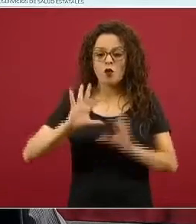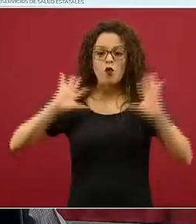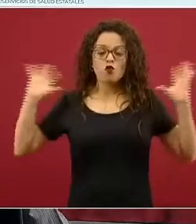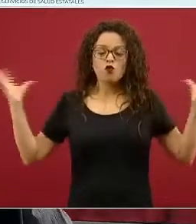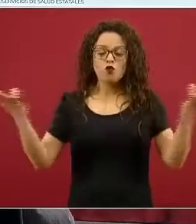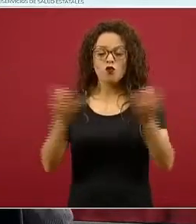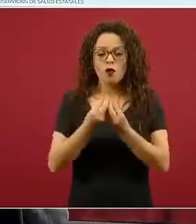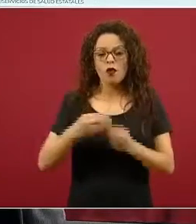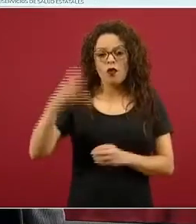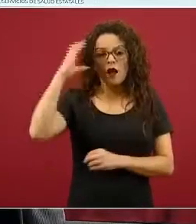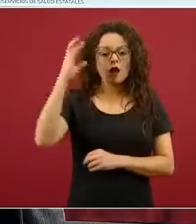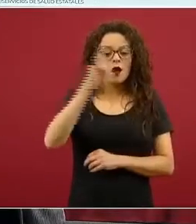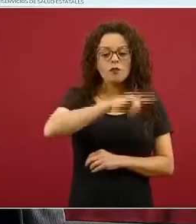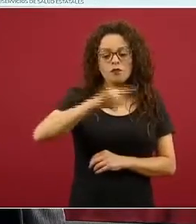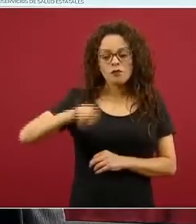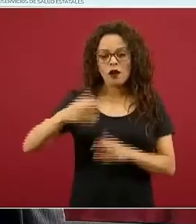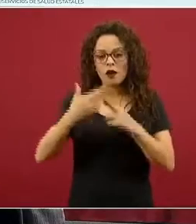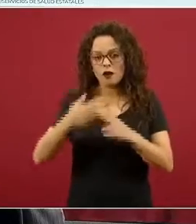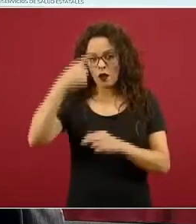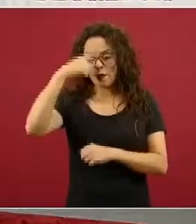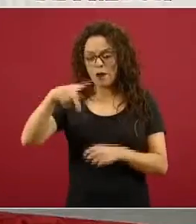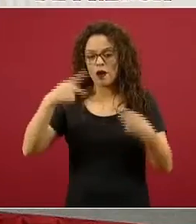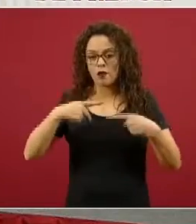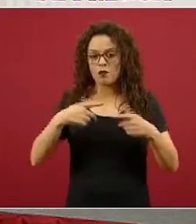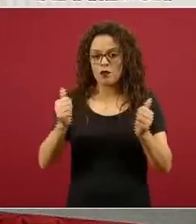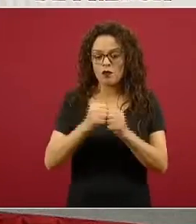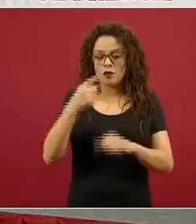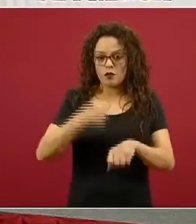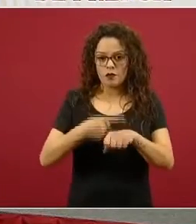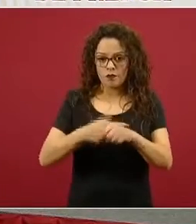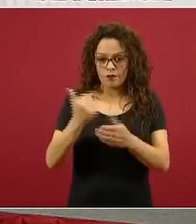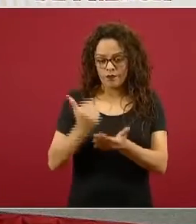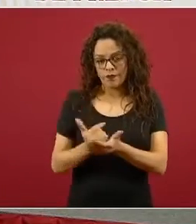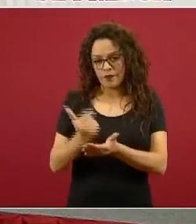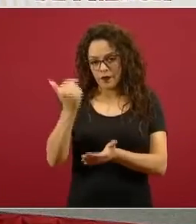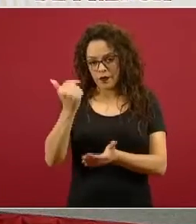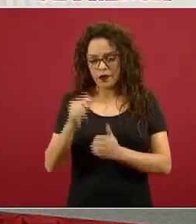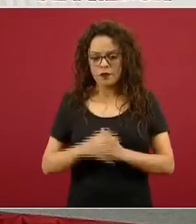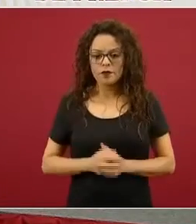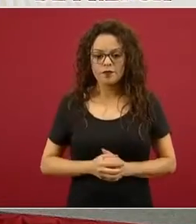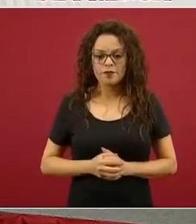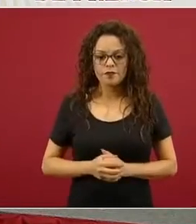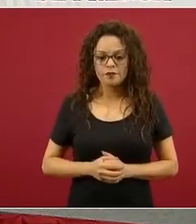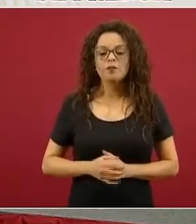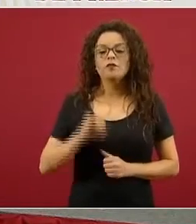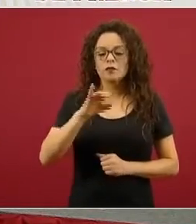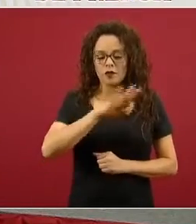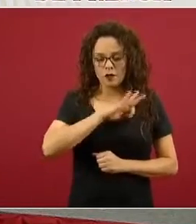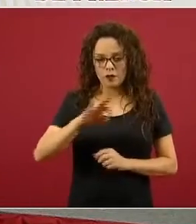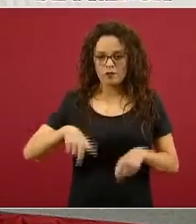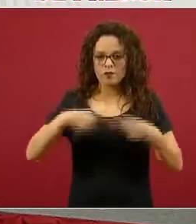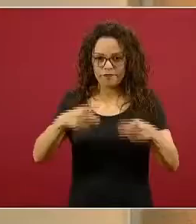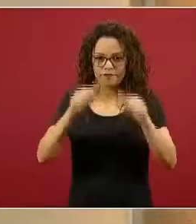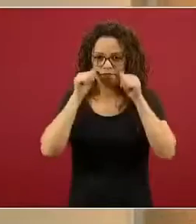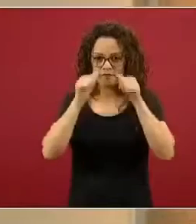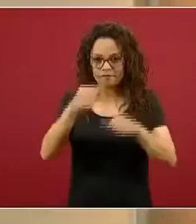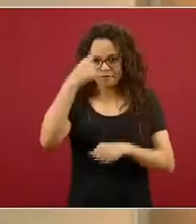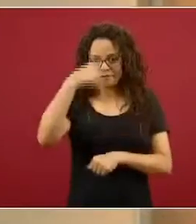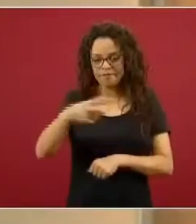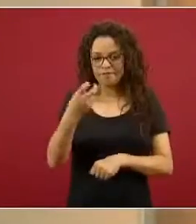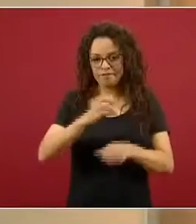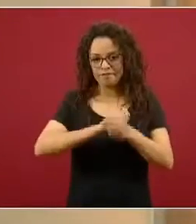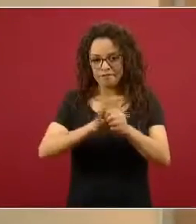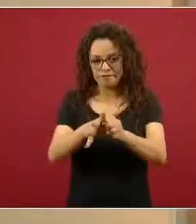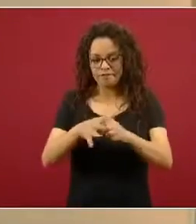disponibles para pacientes con enfermedad grave, no crítica, disponibles para la la atención de COVID. En la siguiente, lo